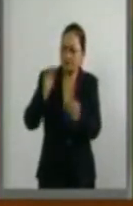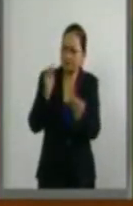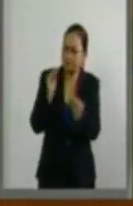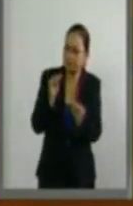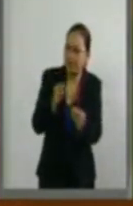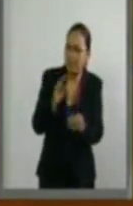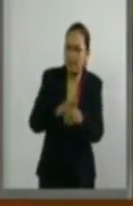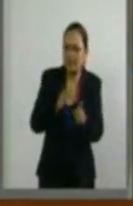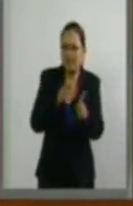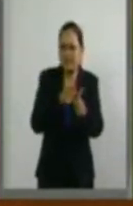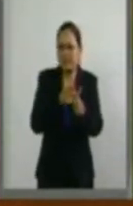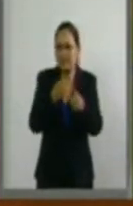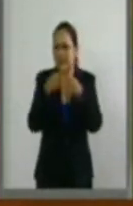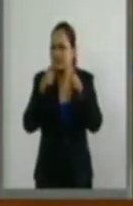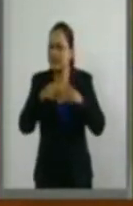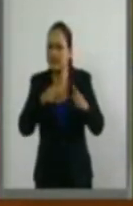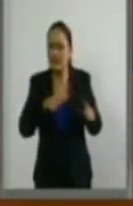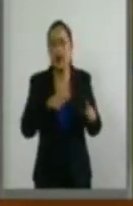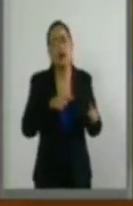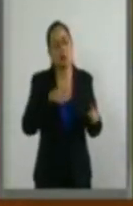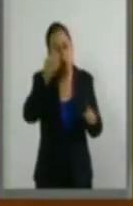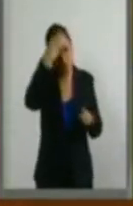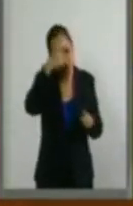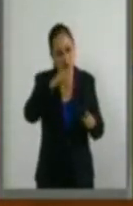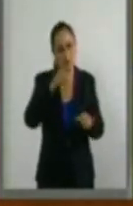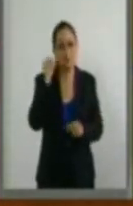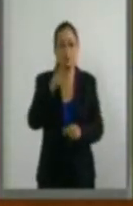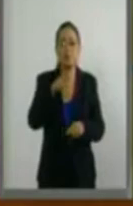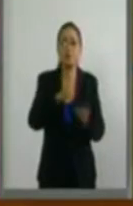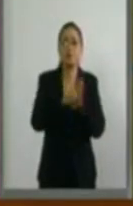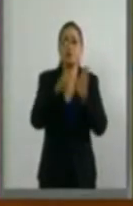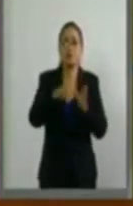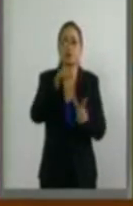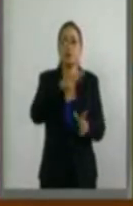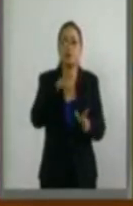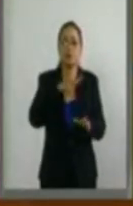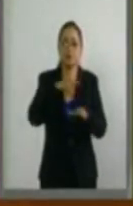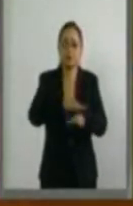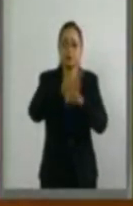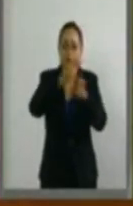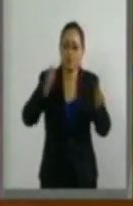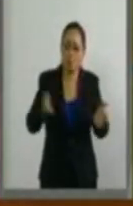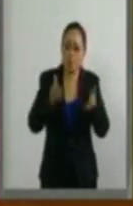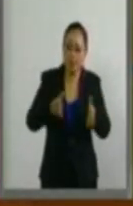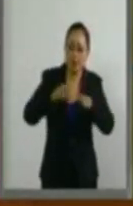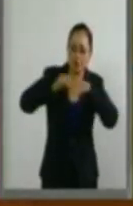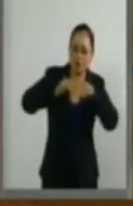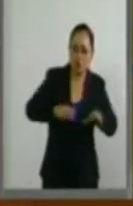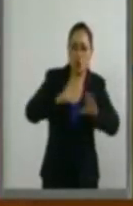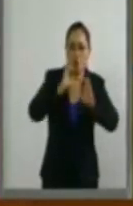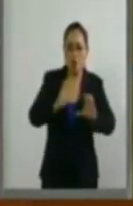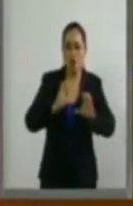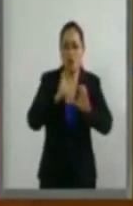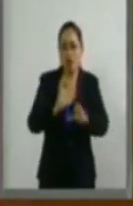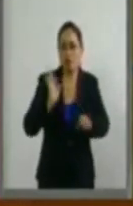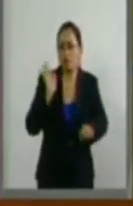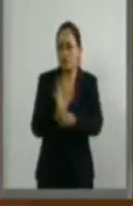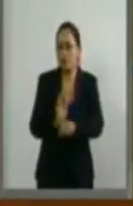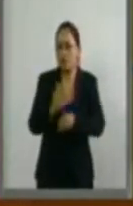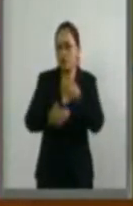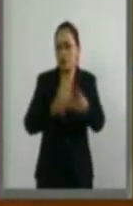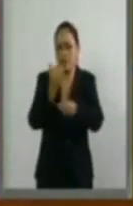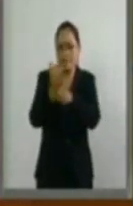vista divergentes. Por ejemplo, en cuanto al fomento, difusión, conservación, preservación